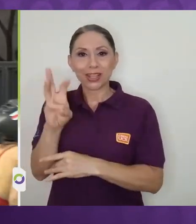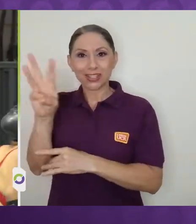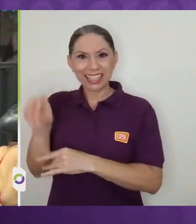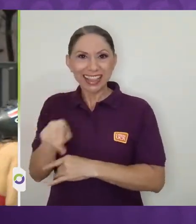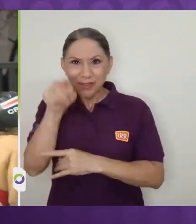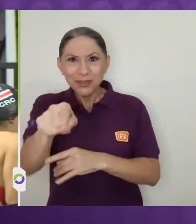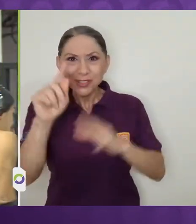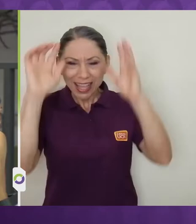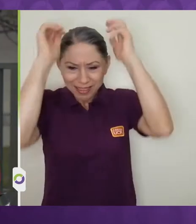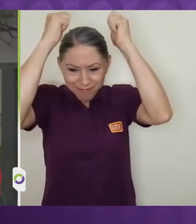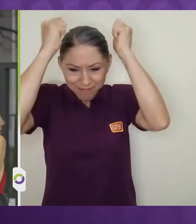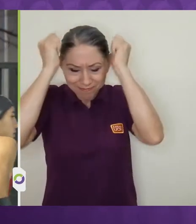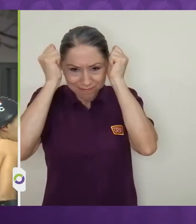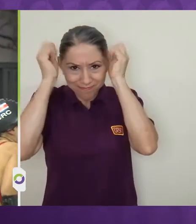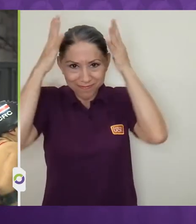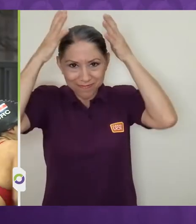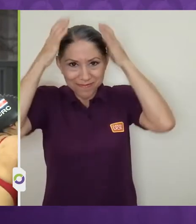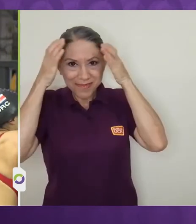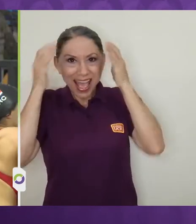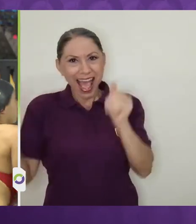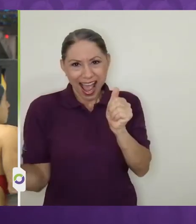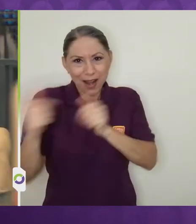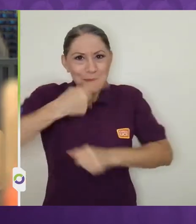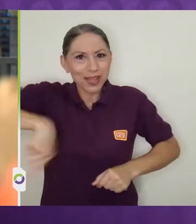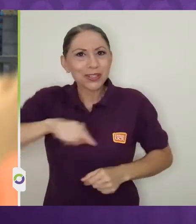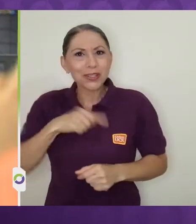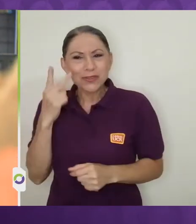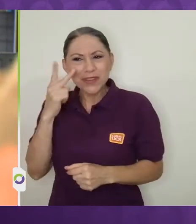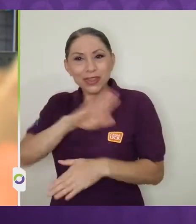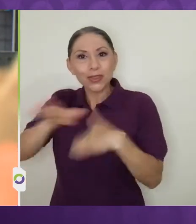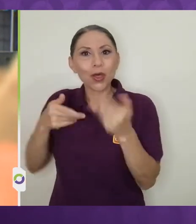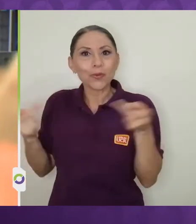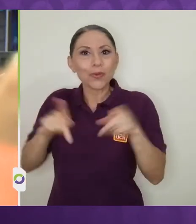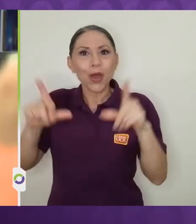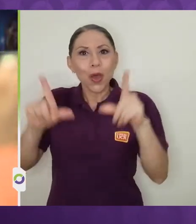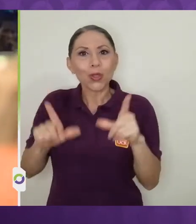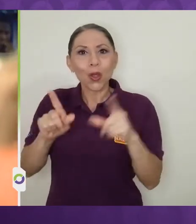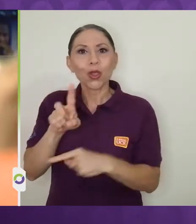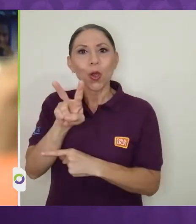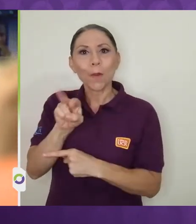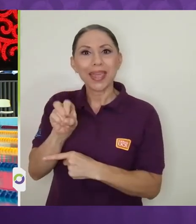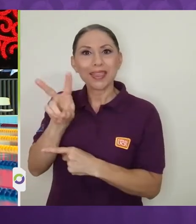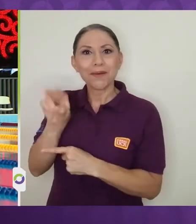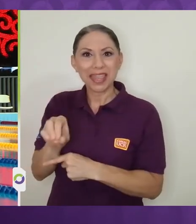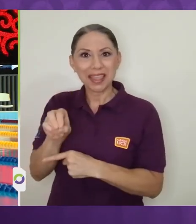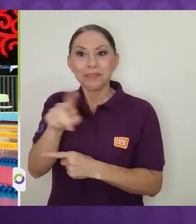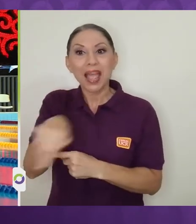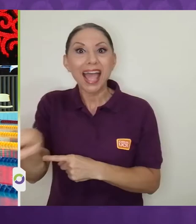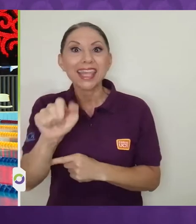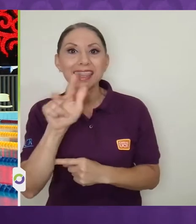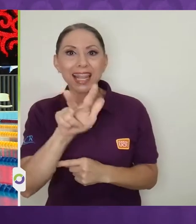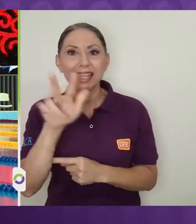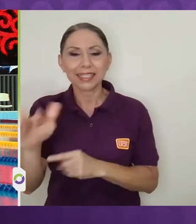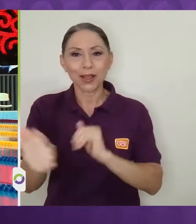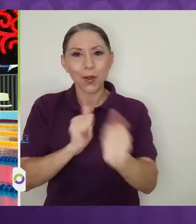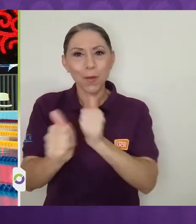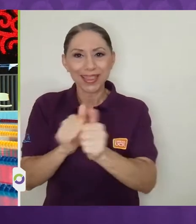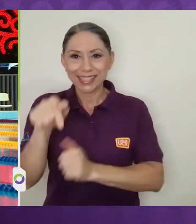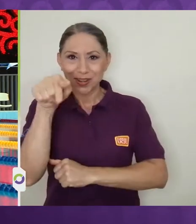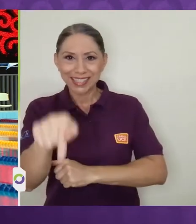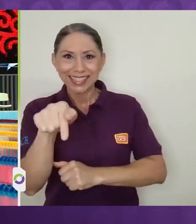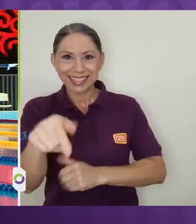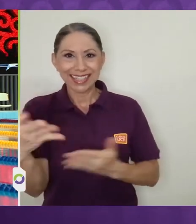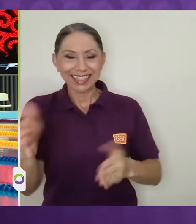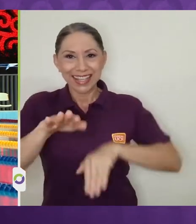1960. Ponete el gorro de baño y acompáñanos a seguir todo lo que sucederá en Tokio 2020, donde habrá 35